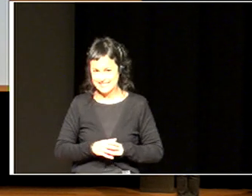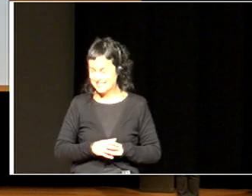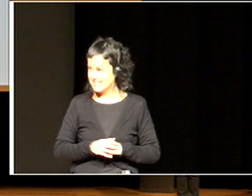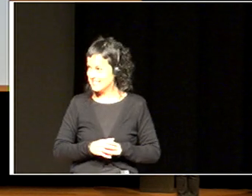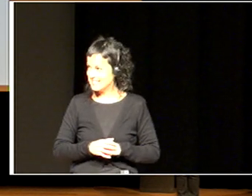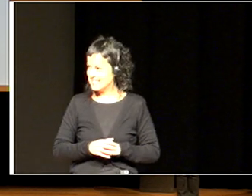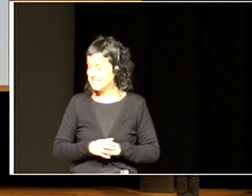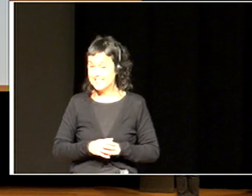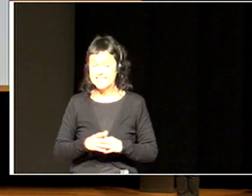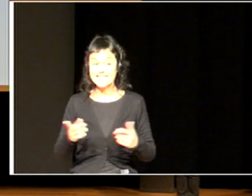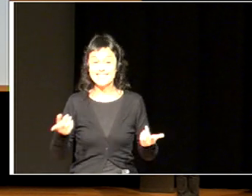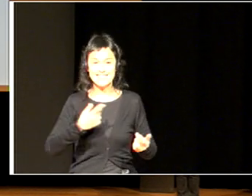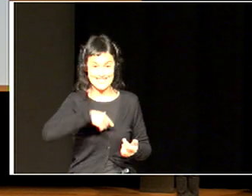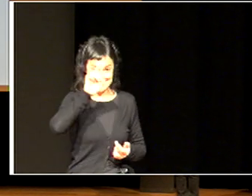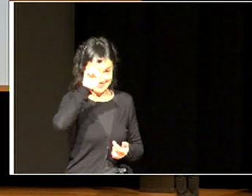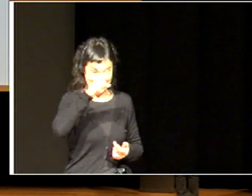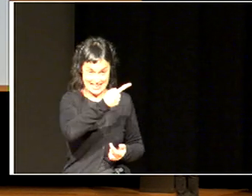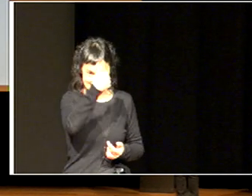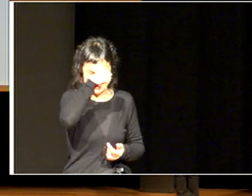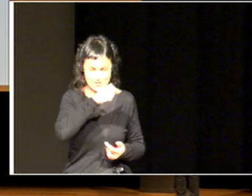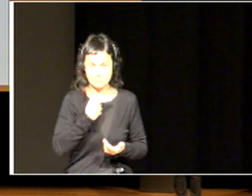y a germán se levanta